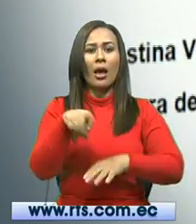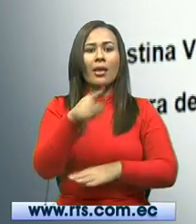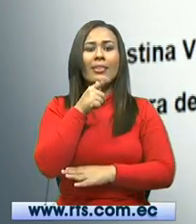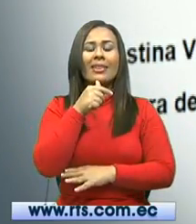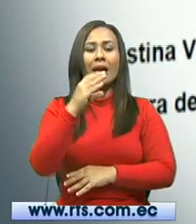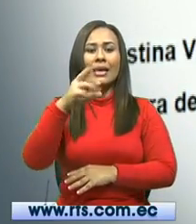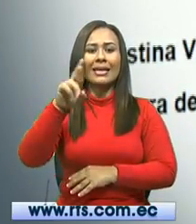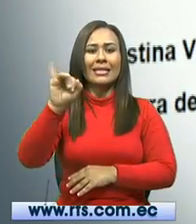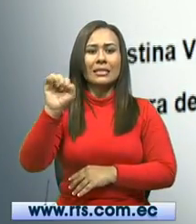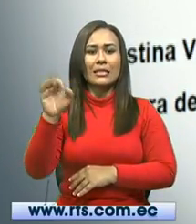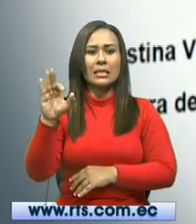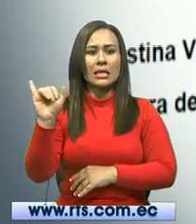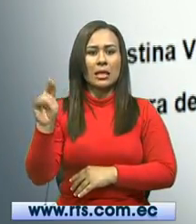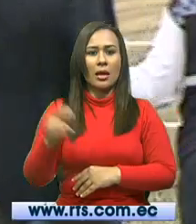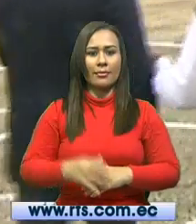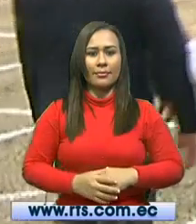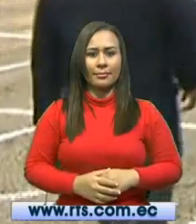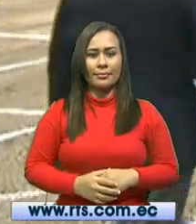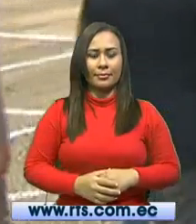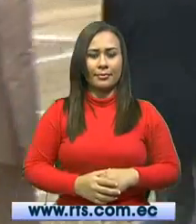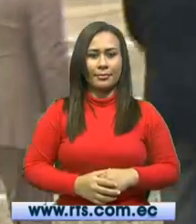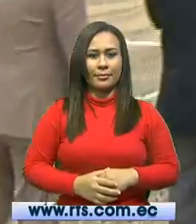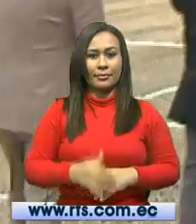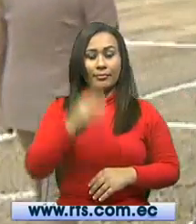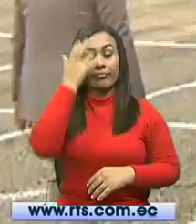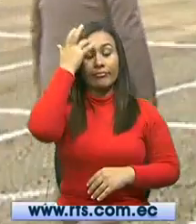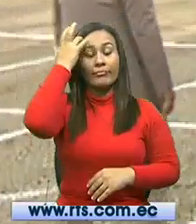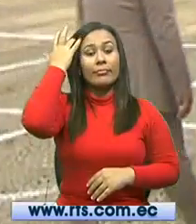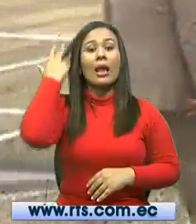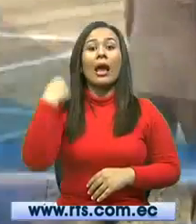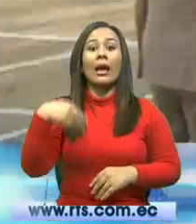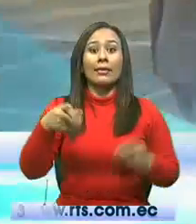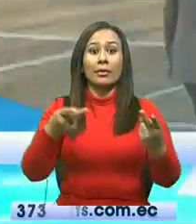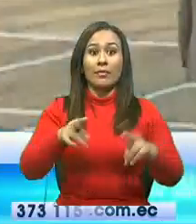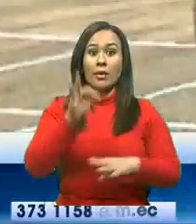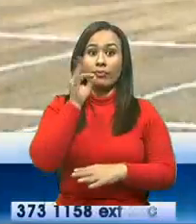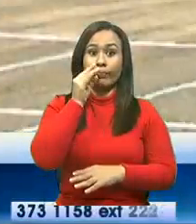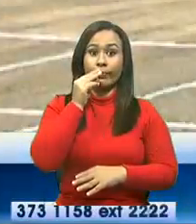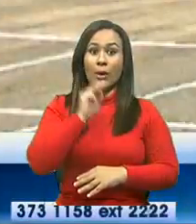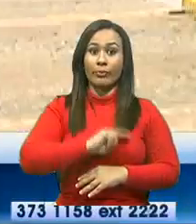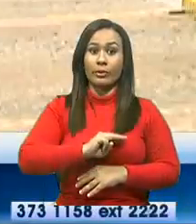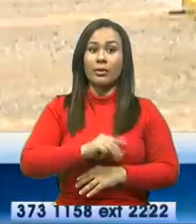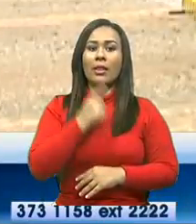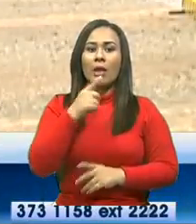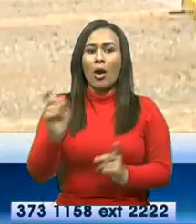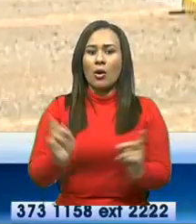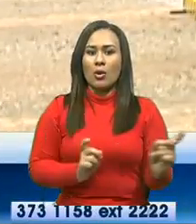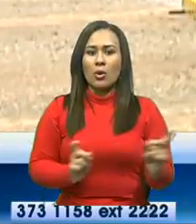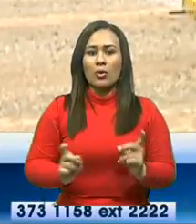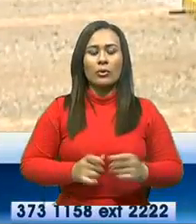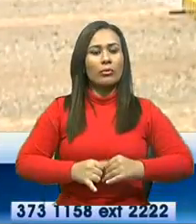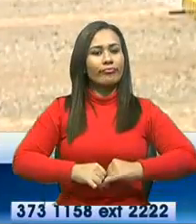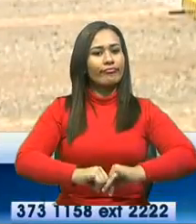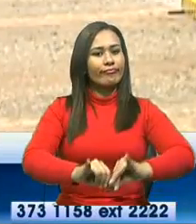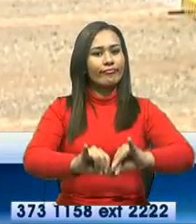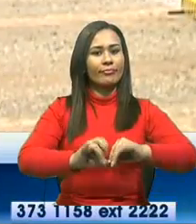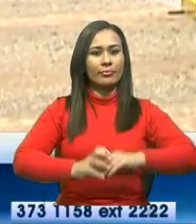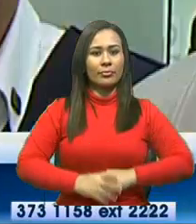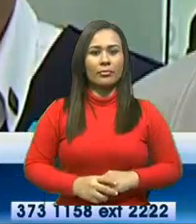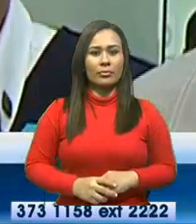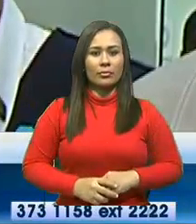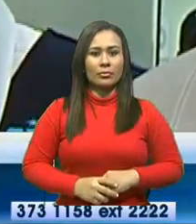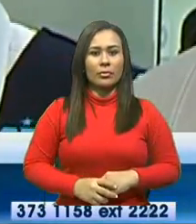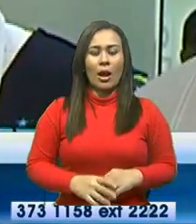Cristina Villarreal, vocera de Uber. De su parte, la ATM indicó que los operativos continuarán.